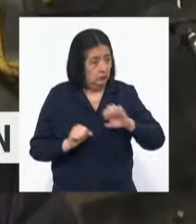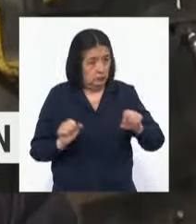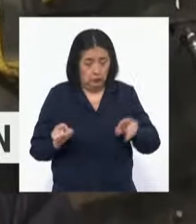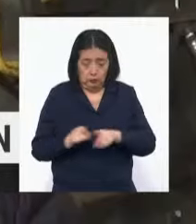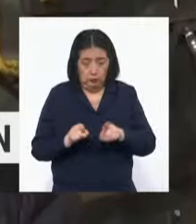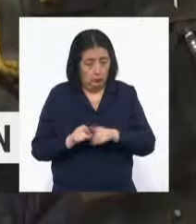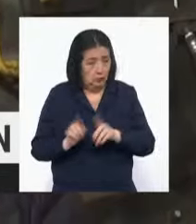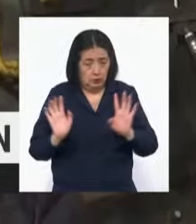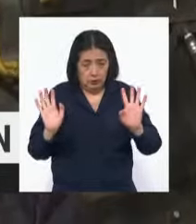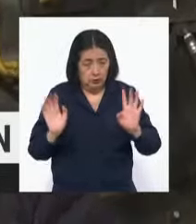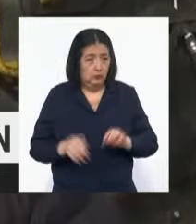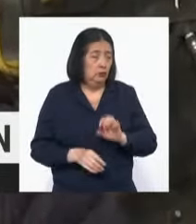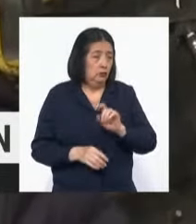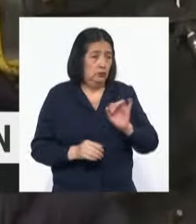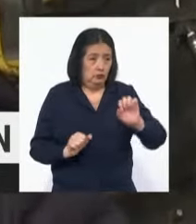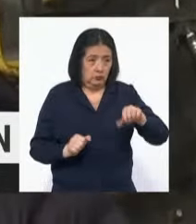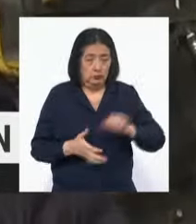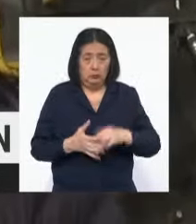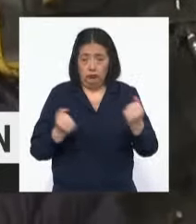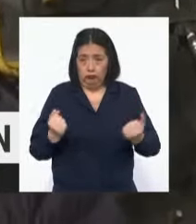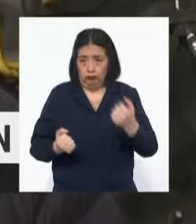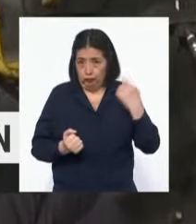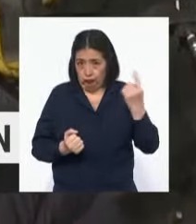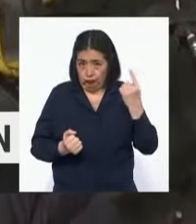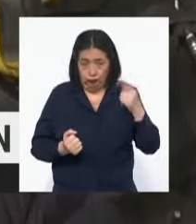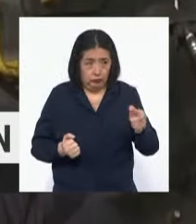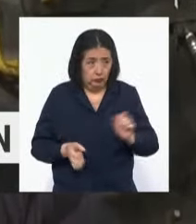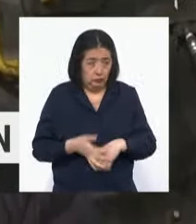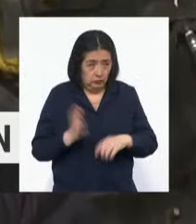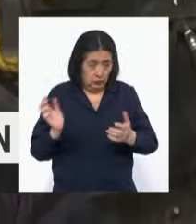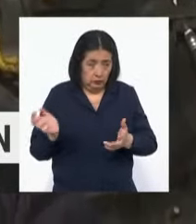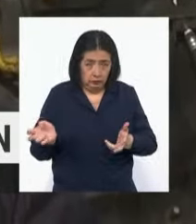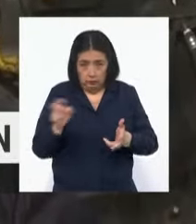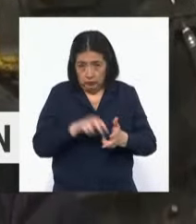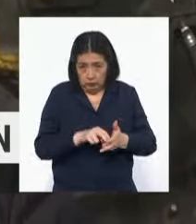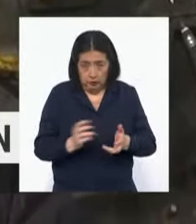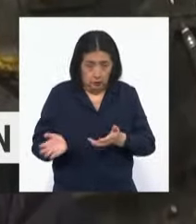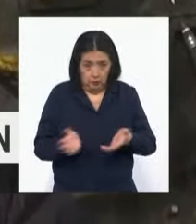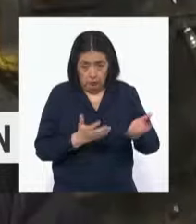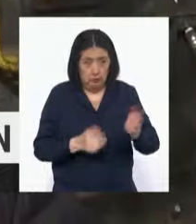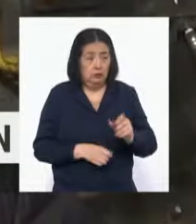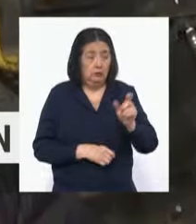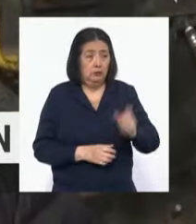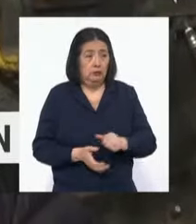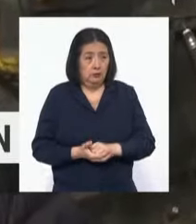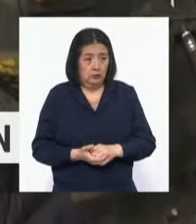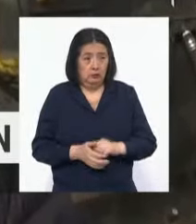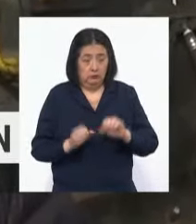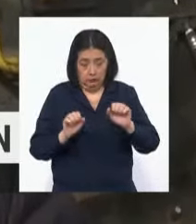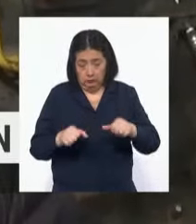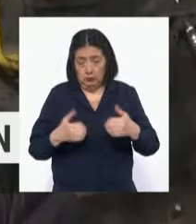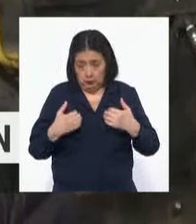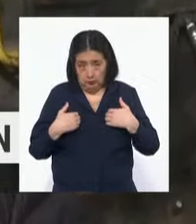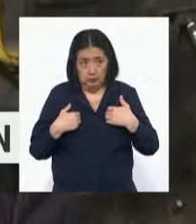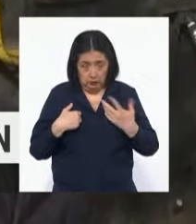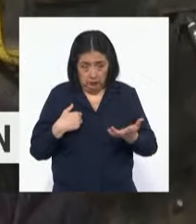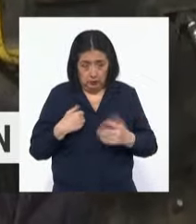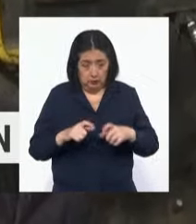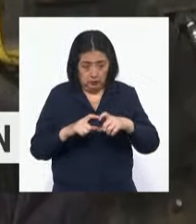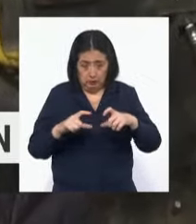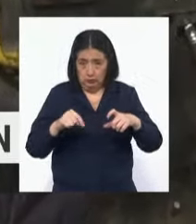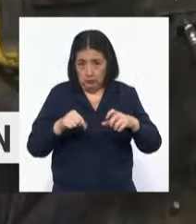similares a un SOAT. Y es así que la ambulancia que ha sido la que ha evacuado a la persona tiene su poder esta